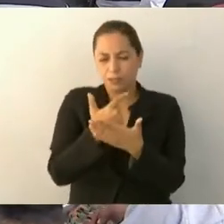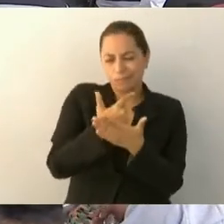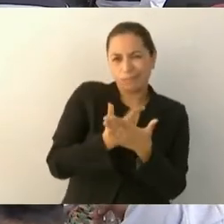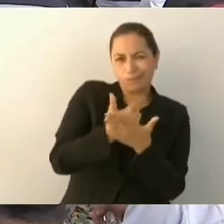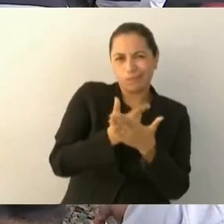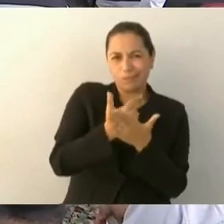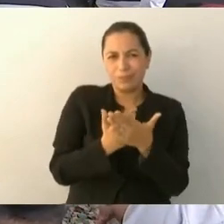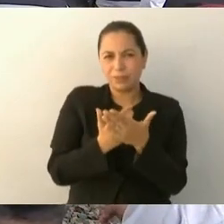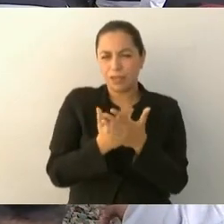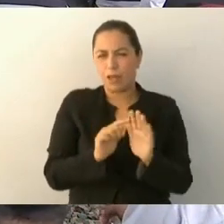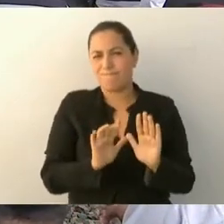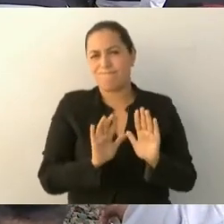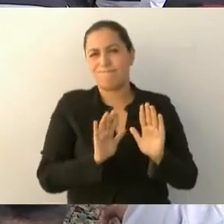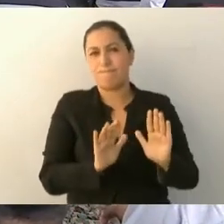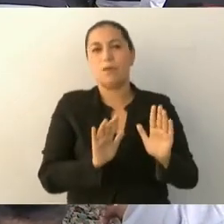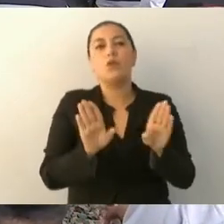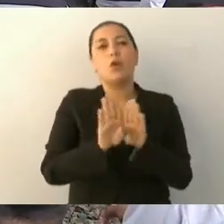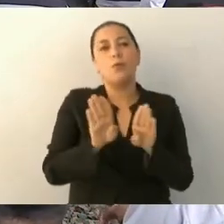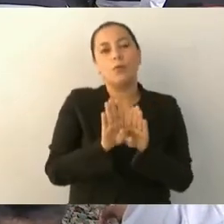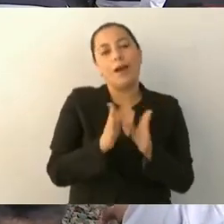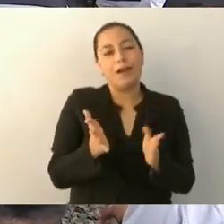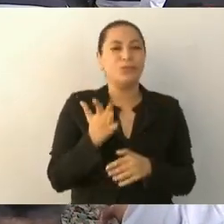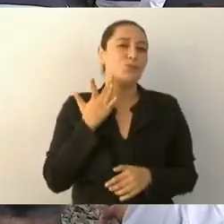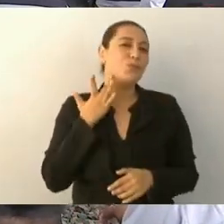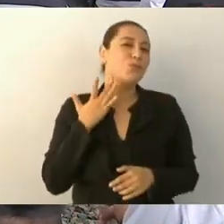como el robo de combustible,